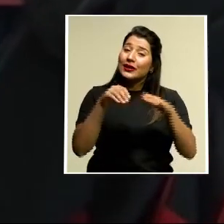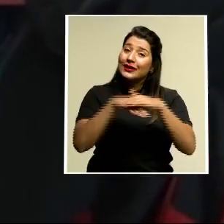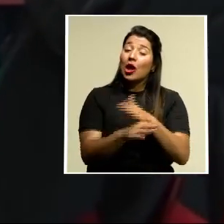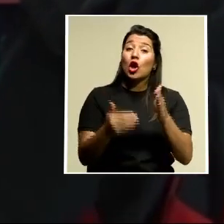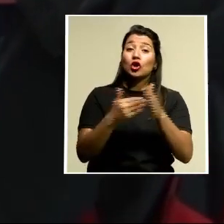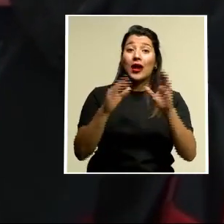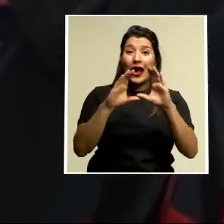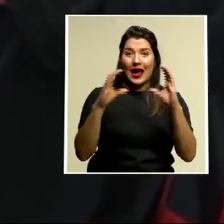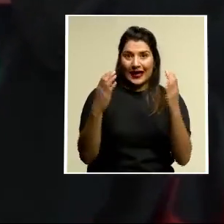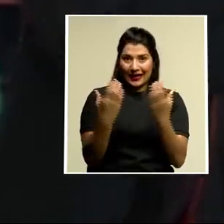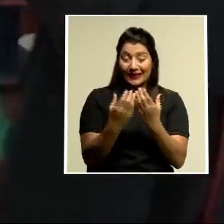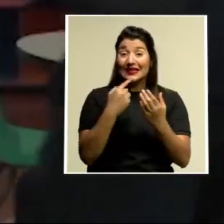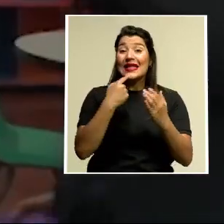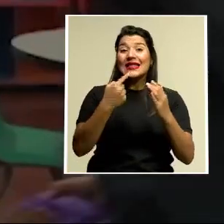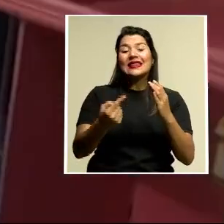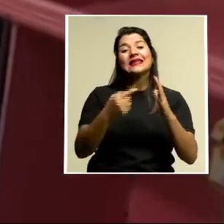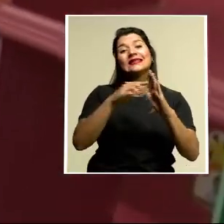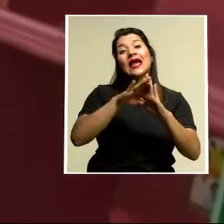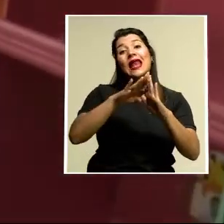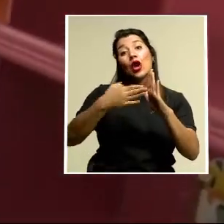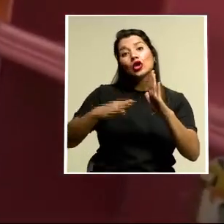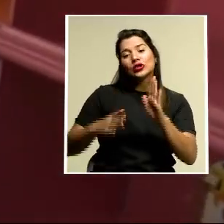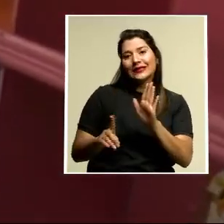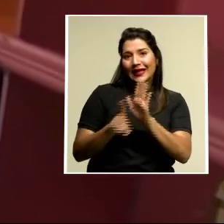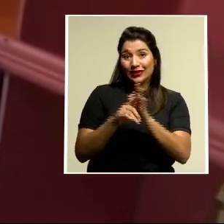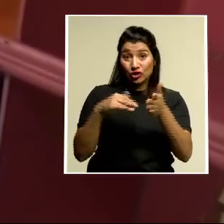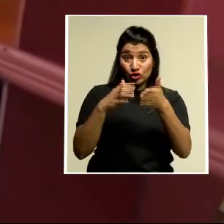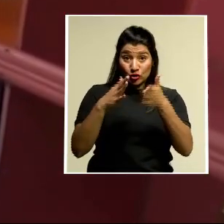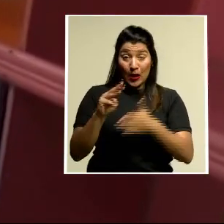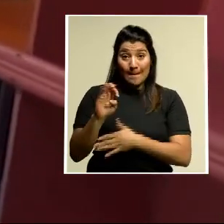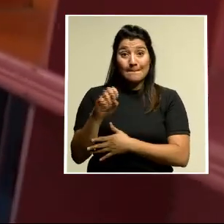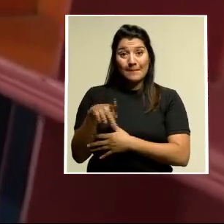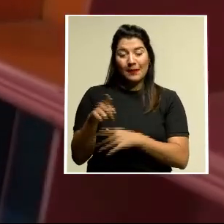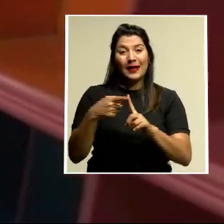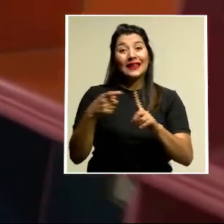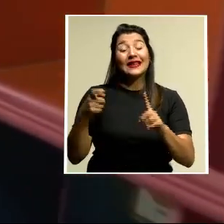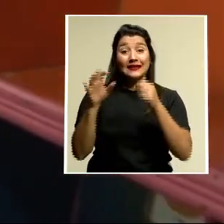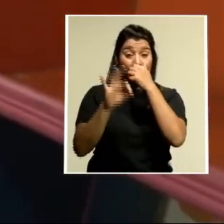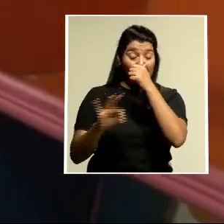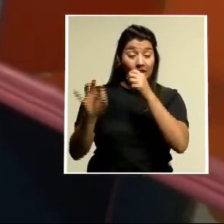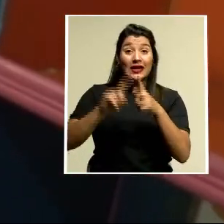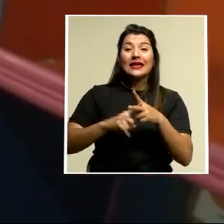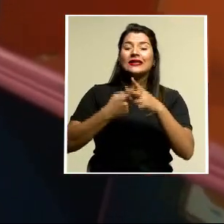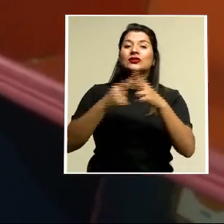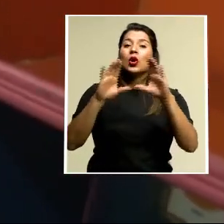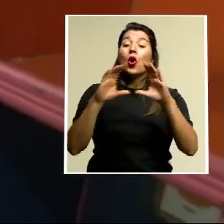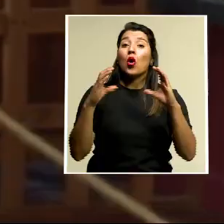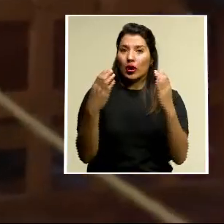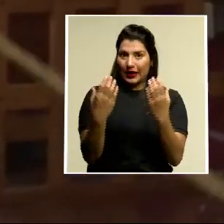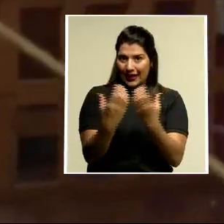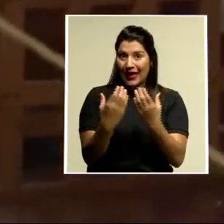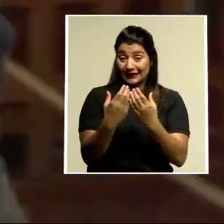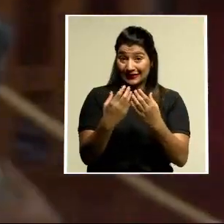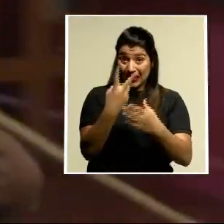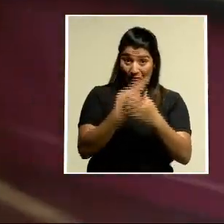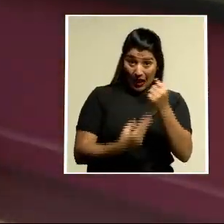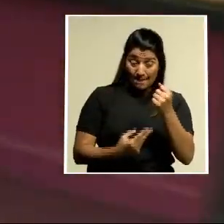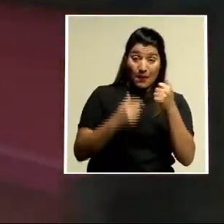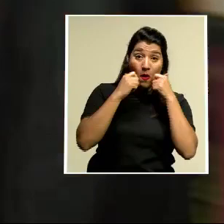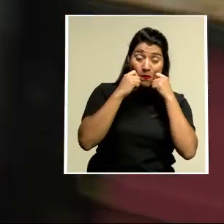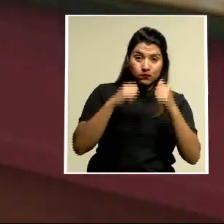acuerdo con los datos de la Contraloría de Derechos Estudiantiles del MEP. Desde febrero que iniciaron las clases en modalidad combinada hasta